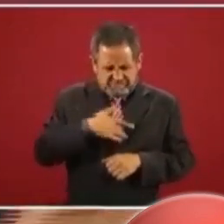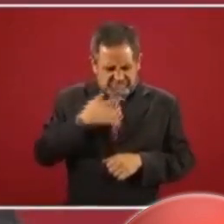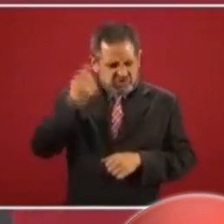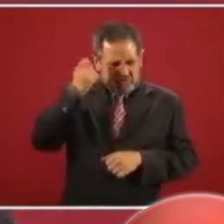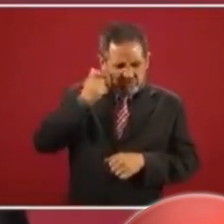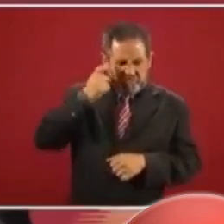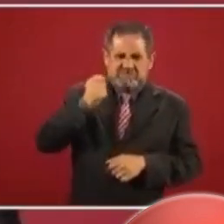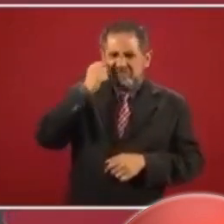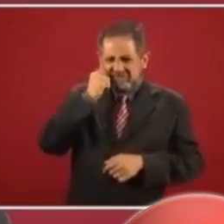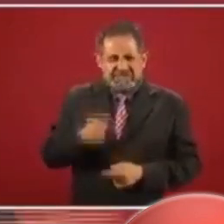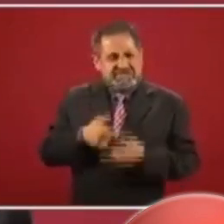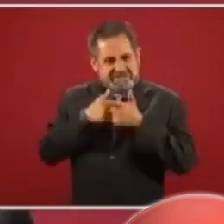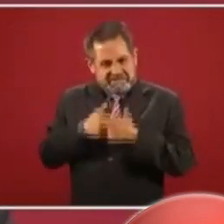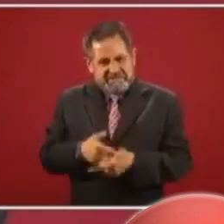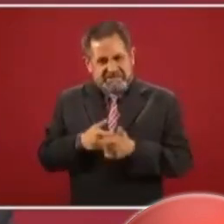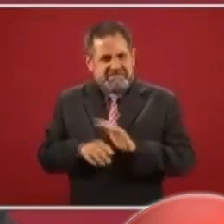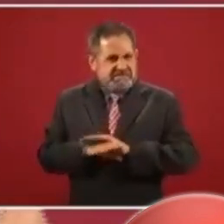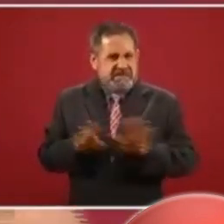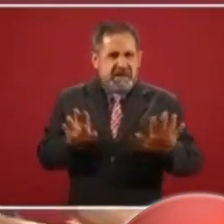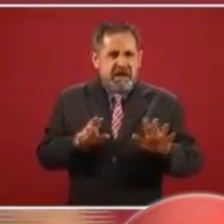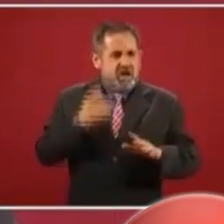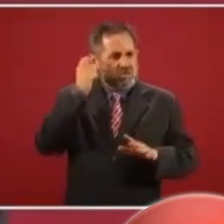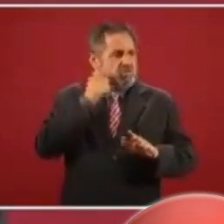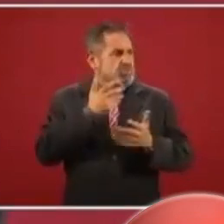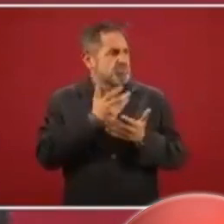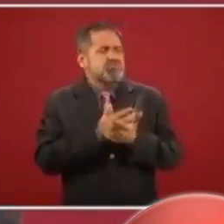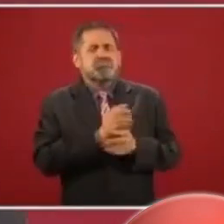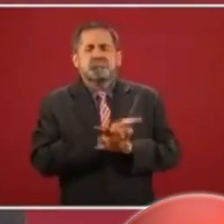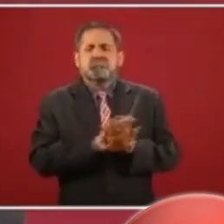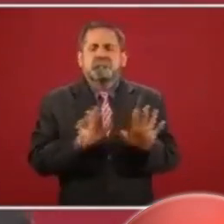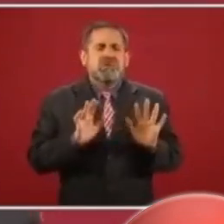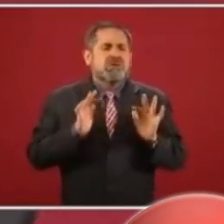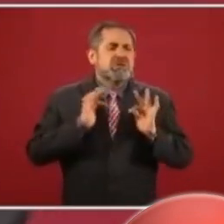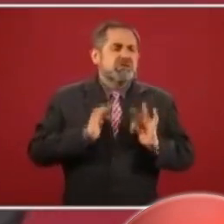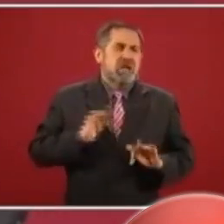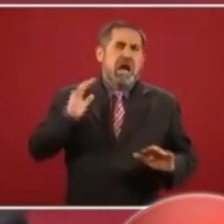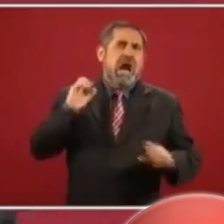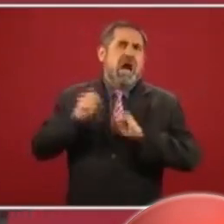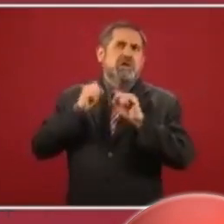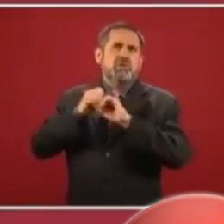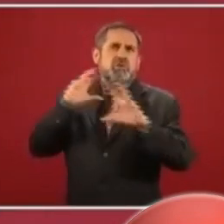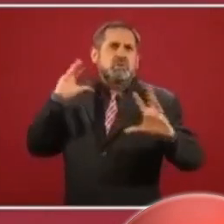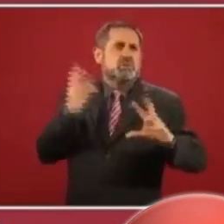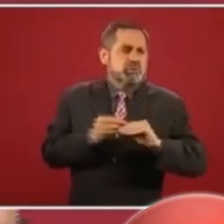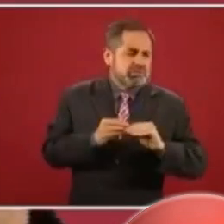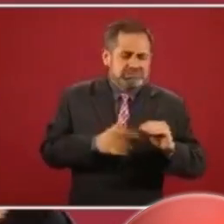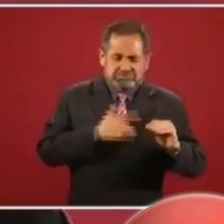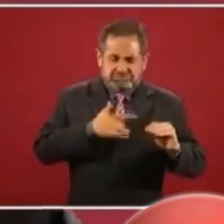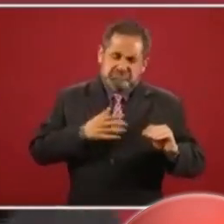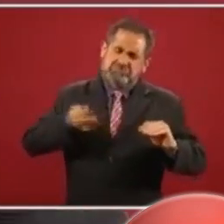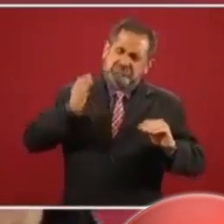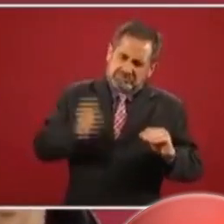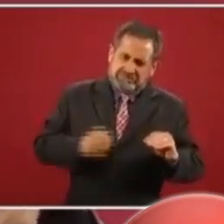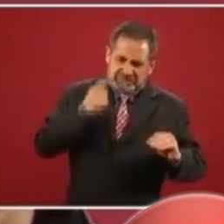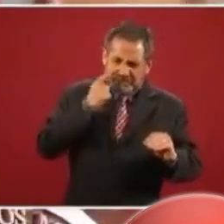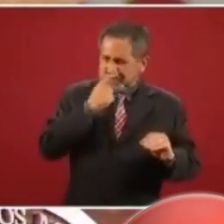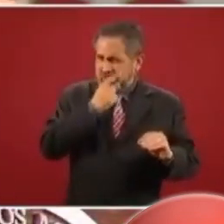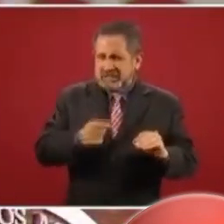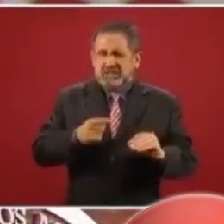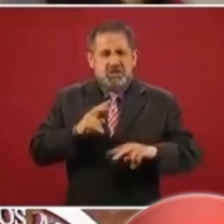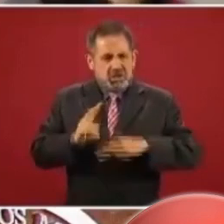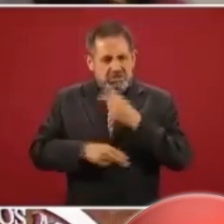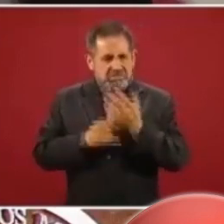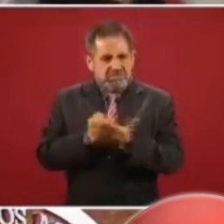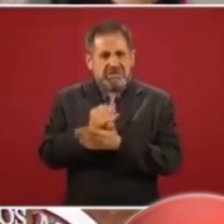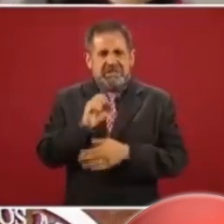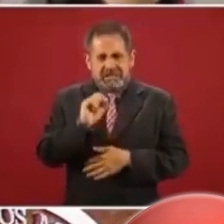estaban jubilados, estaban, digamos, que disfrutando el esfuerzo del trabajo de toda su vida, al ver la convocatoria dijeron: esto